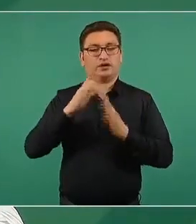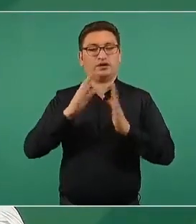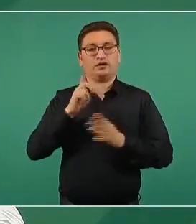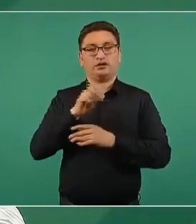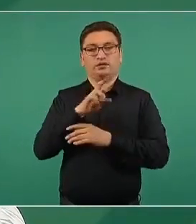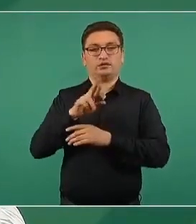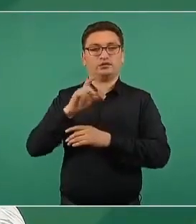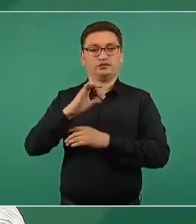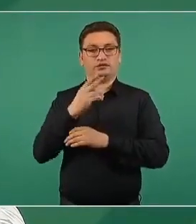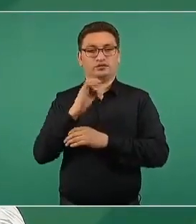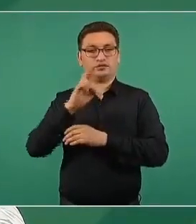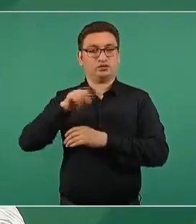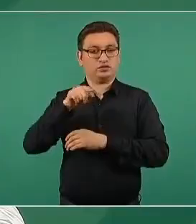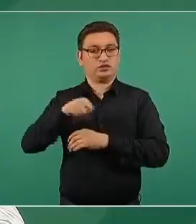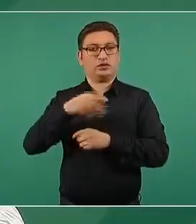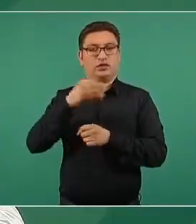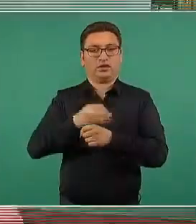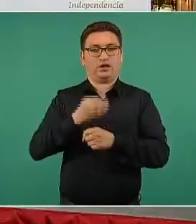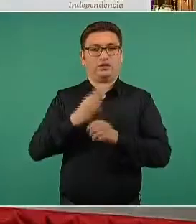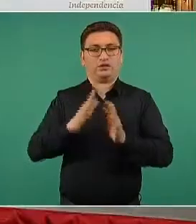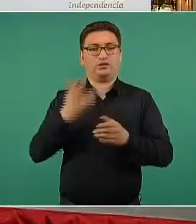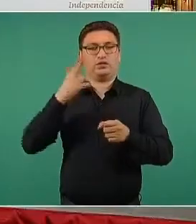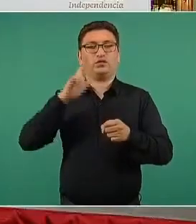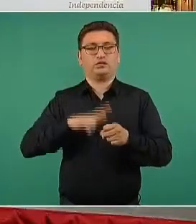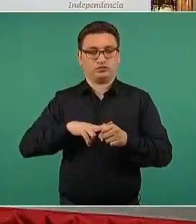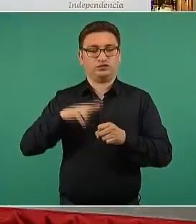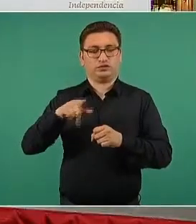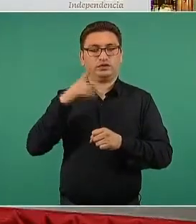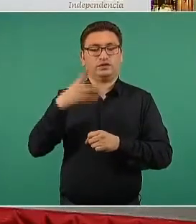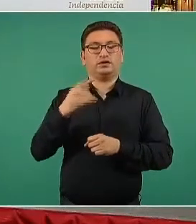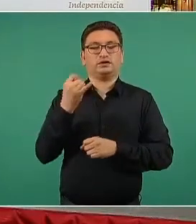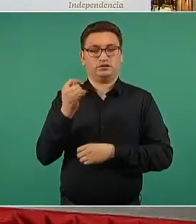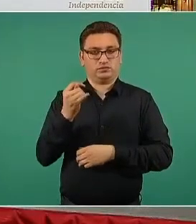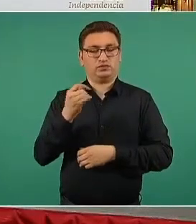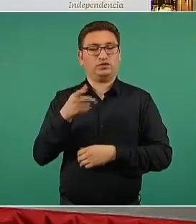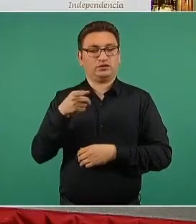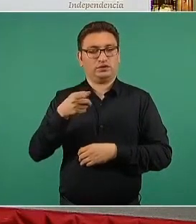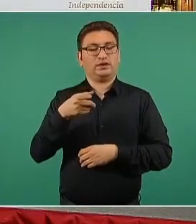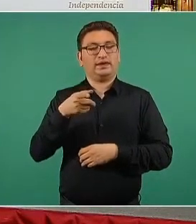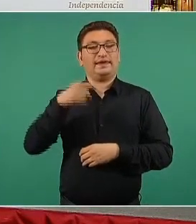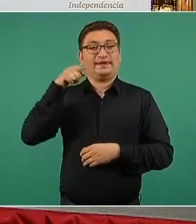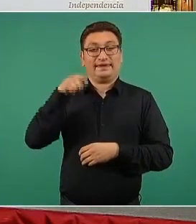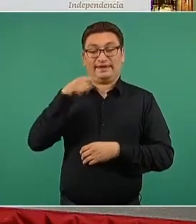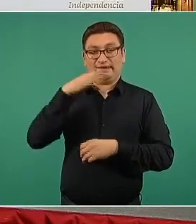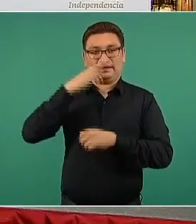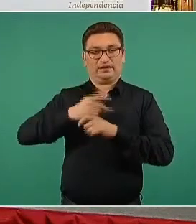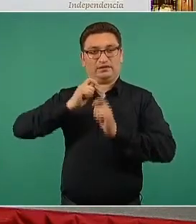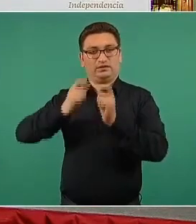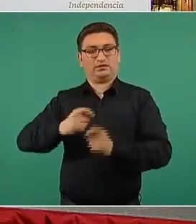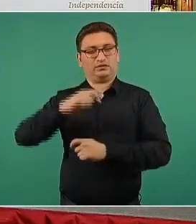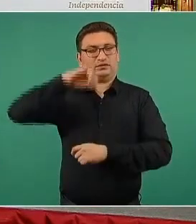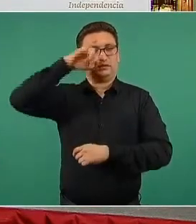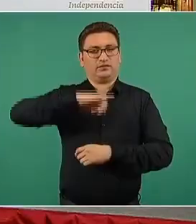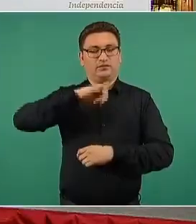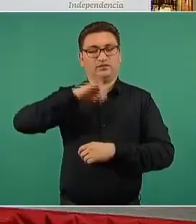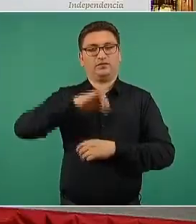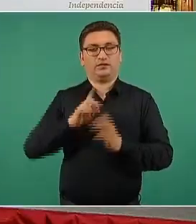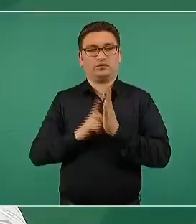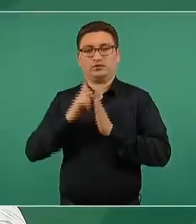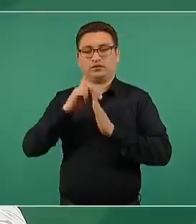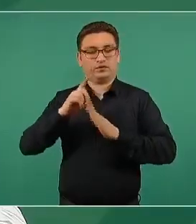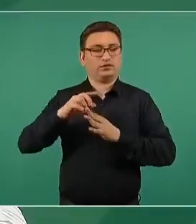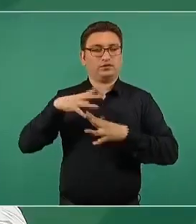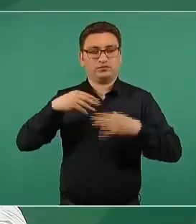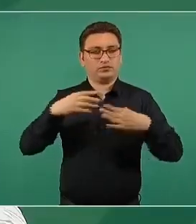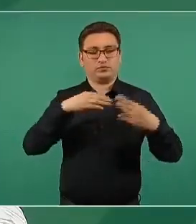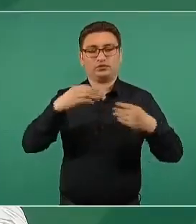actualmente está en el Hospital General de Tijuana y se desempeña como jefe del Departamento de Infectología